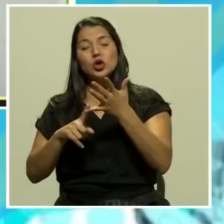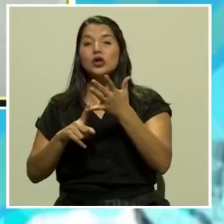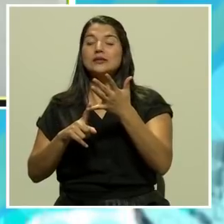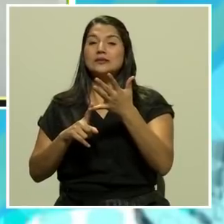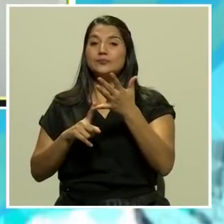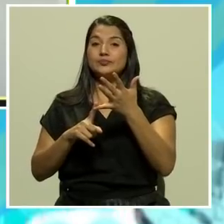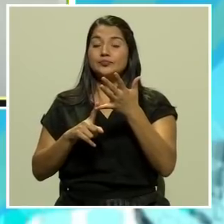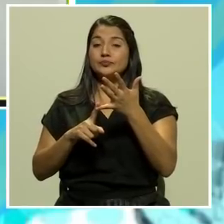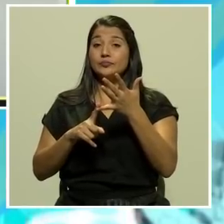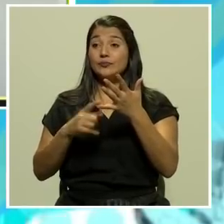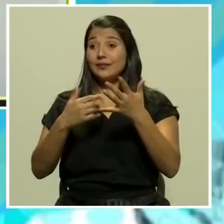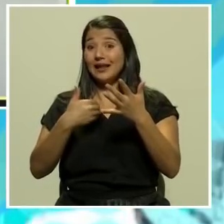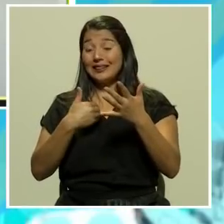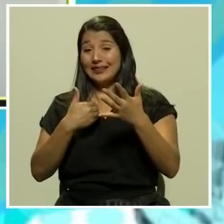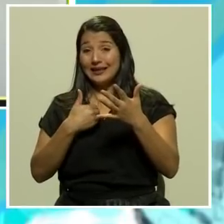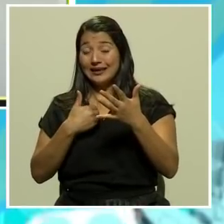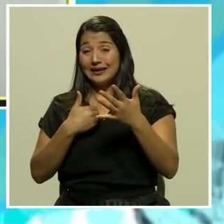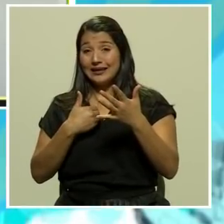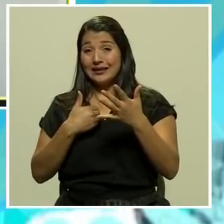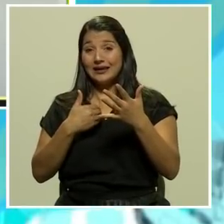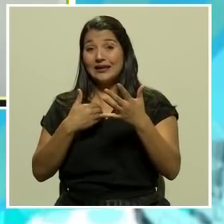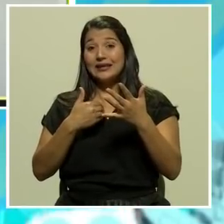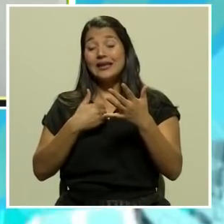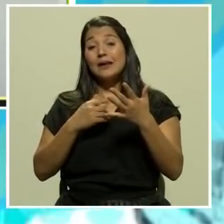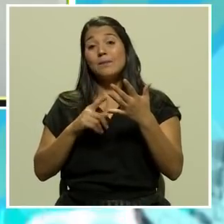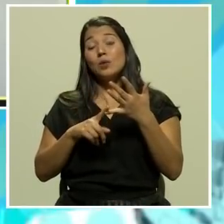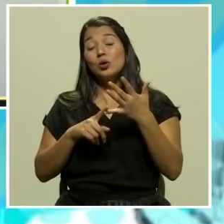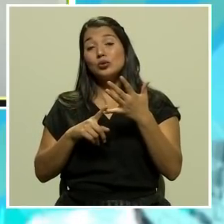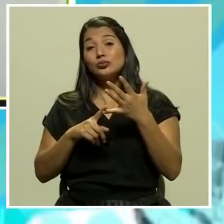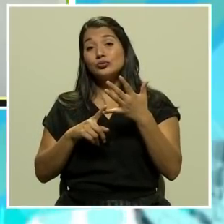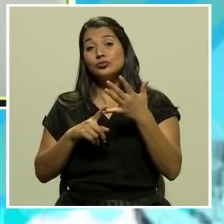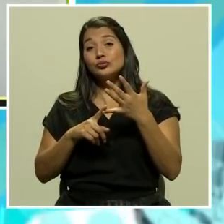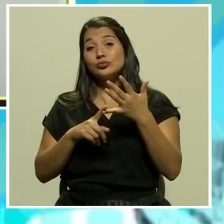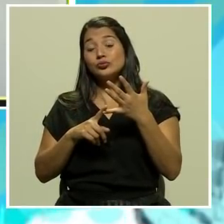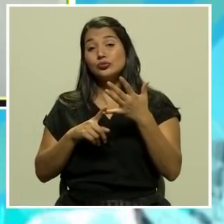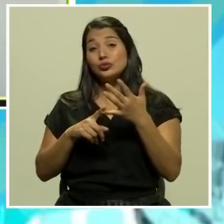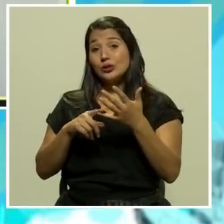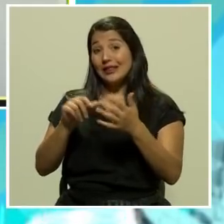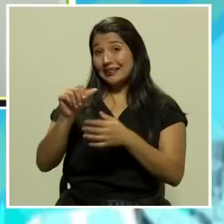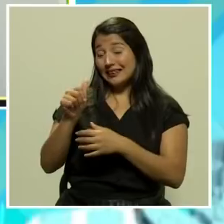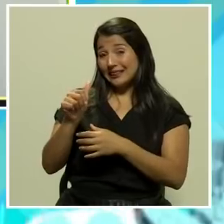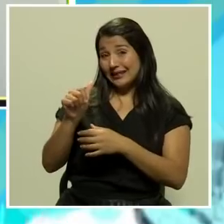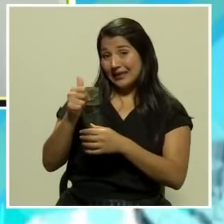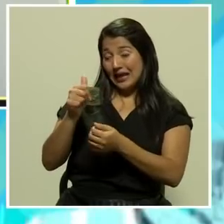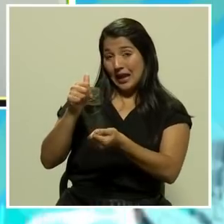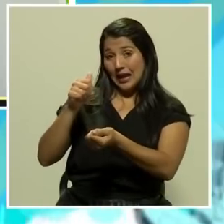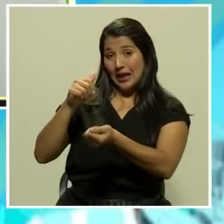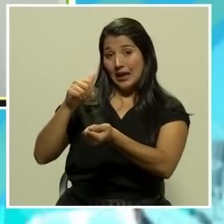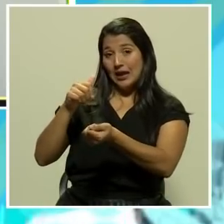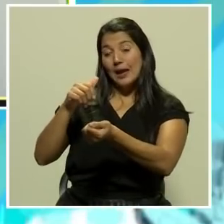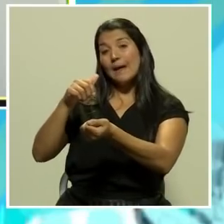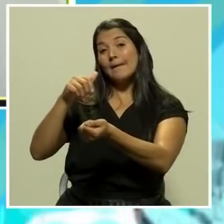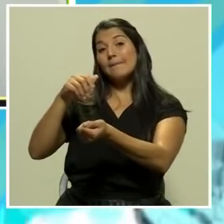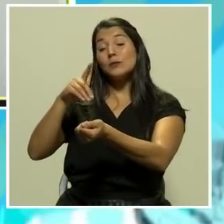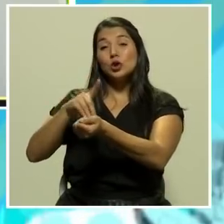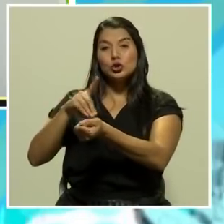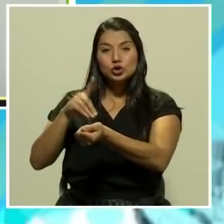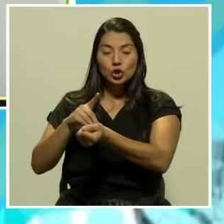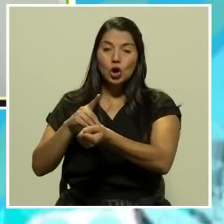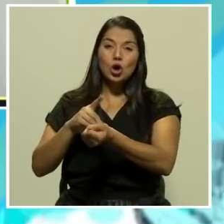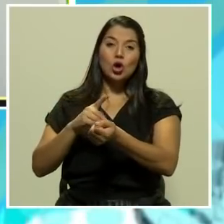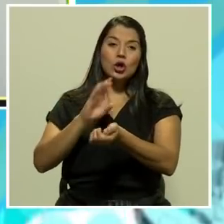educación, gente muy capacitada, tenemos 10 médicos, de eso una parte son